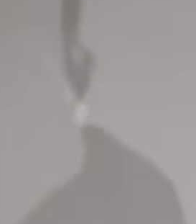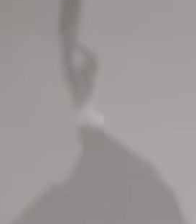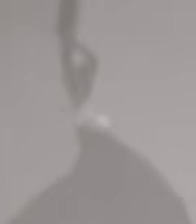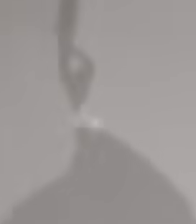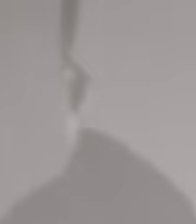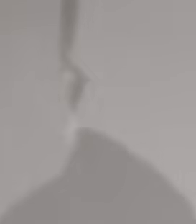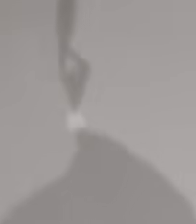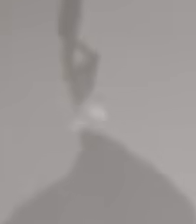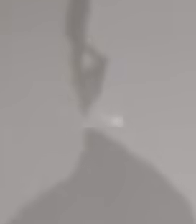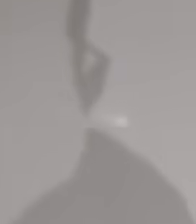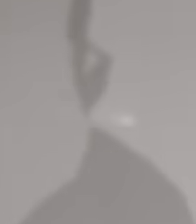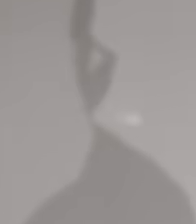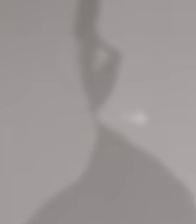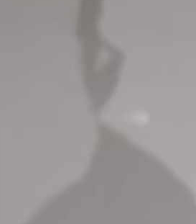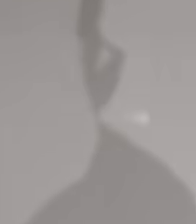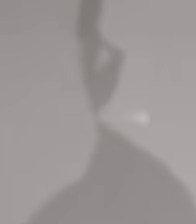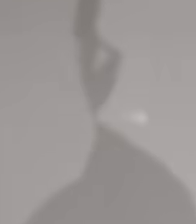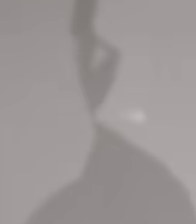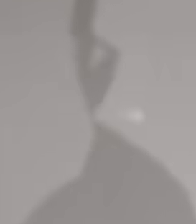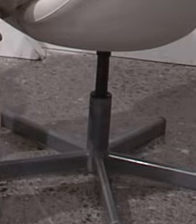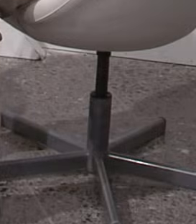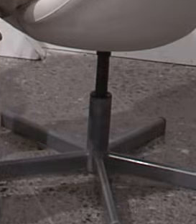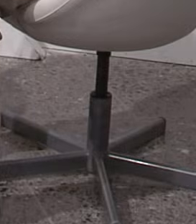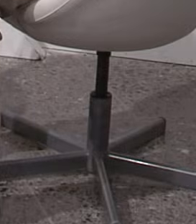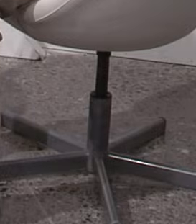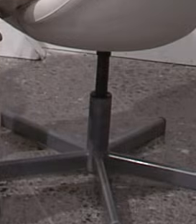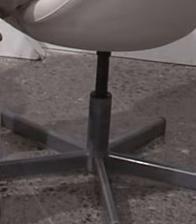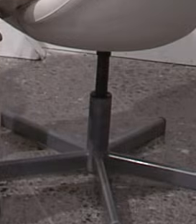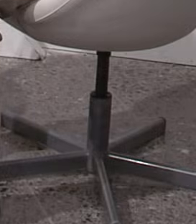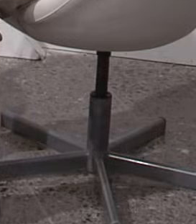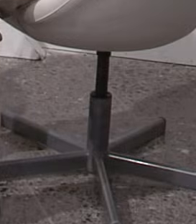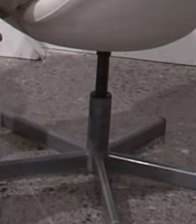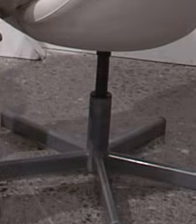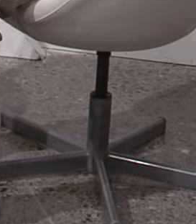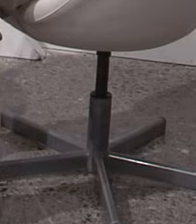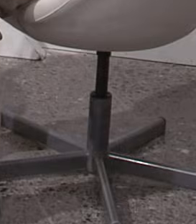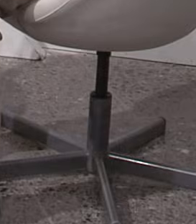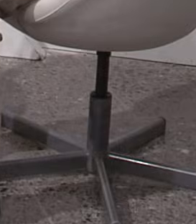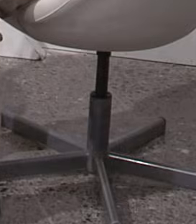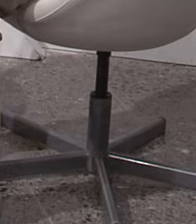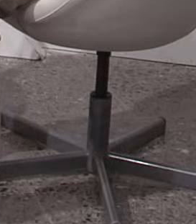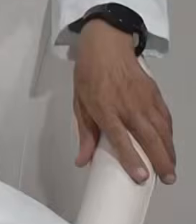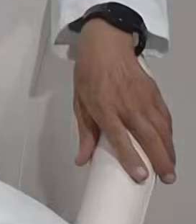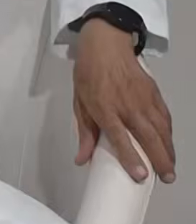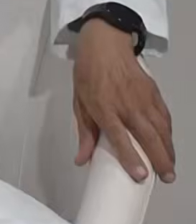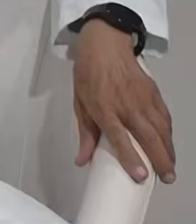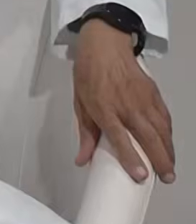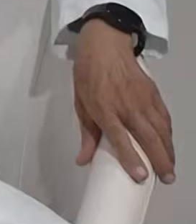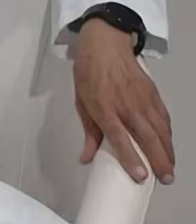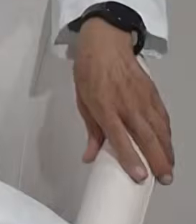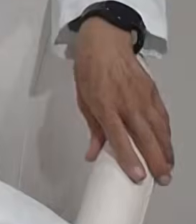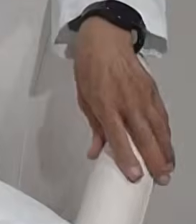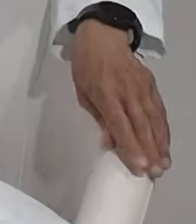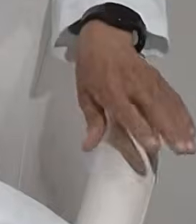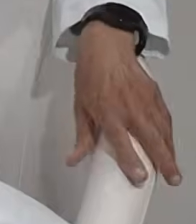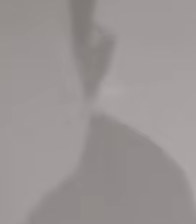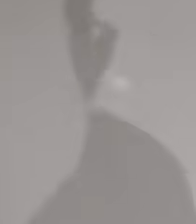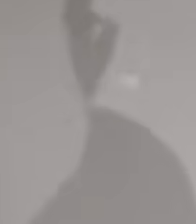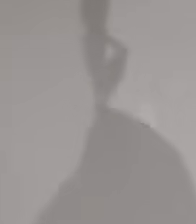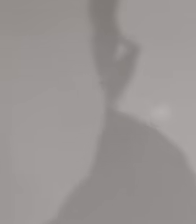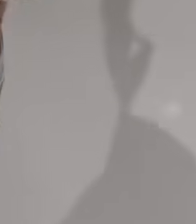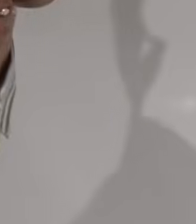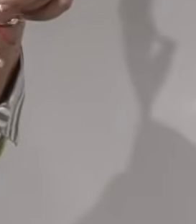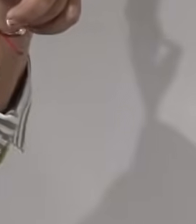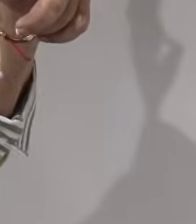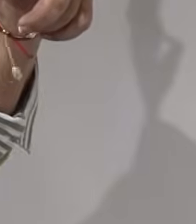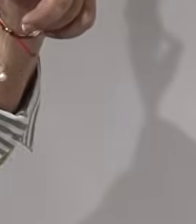rodean. Lo despedimos con el mayor cariño y la cita es para el próximo 22 de julio a las 7 de la noche.